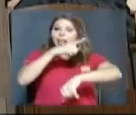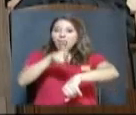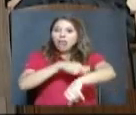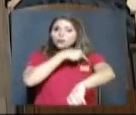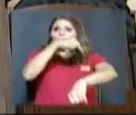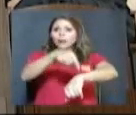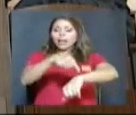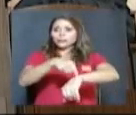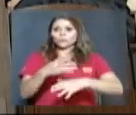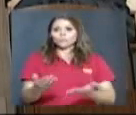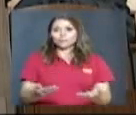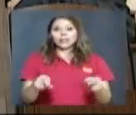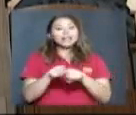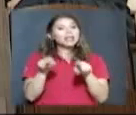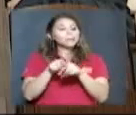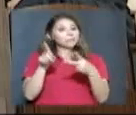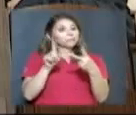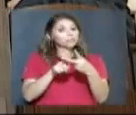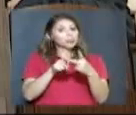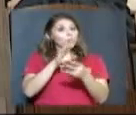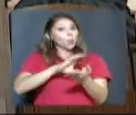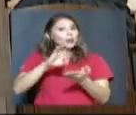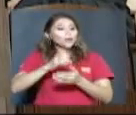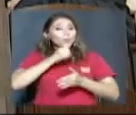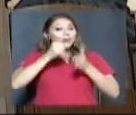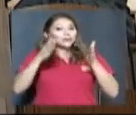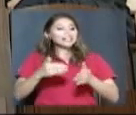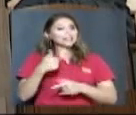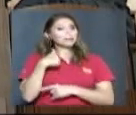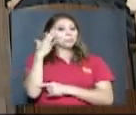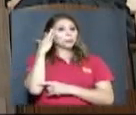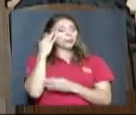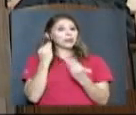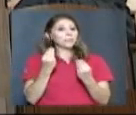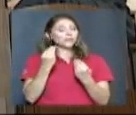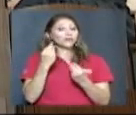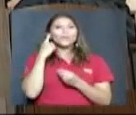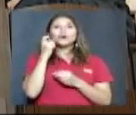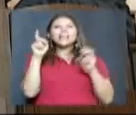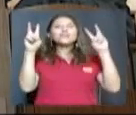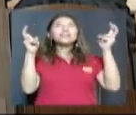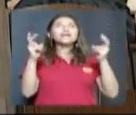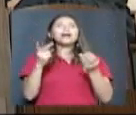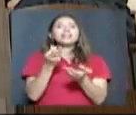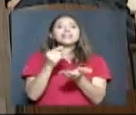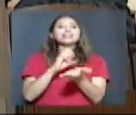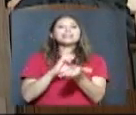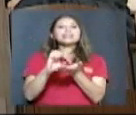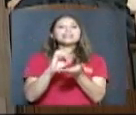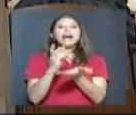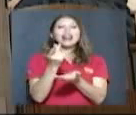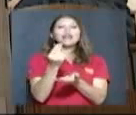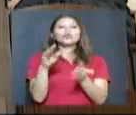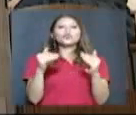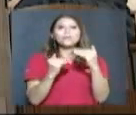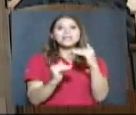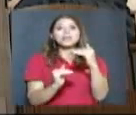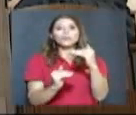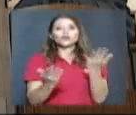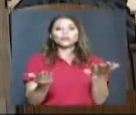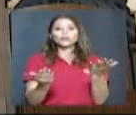me preocuparía muchísimo porque hay un tema de salarios mínimos. Y para poder sostener un proyecto también hay que pagar salarios dignos. Y es a partir de ahí